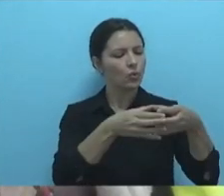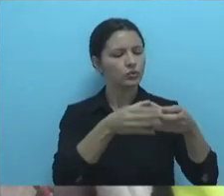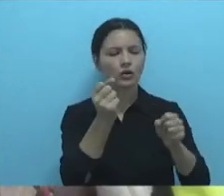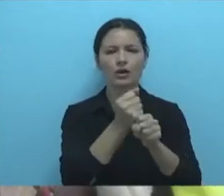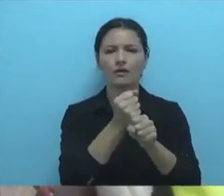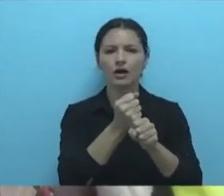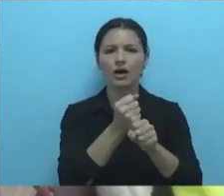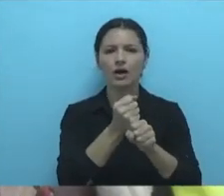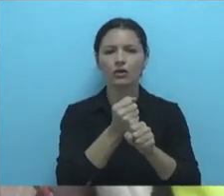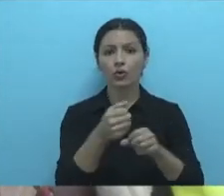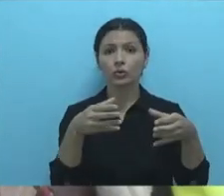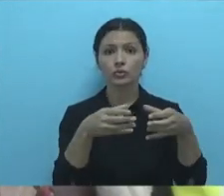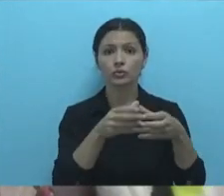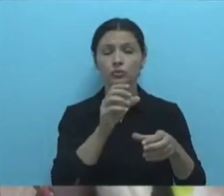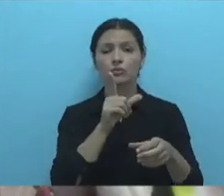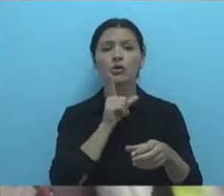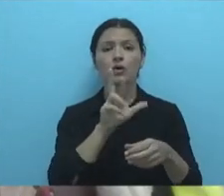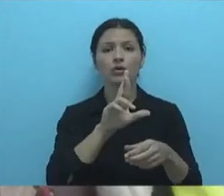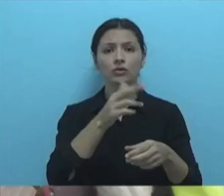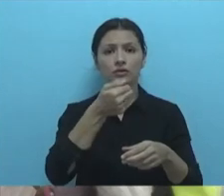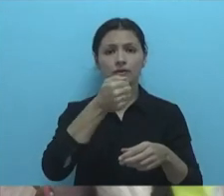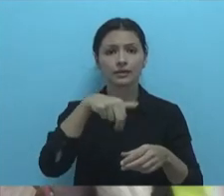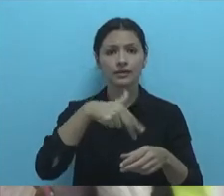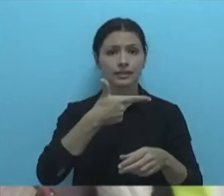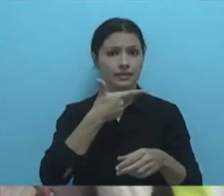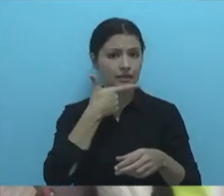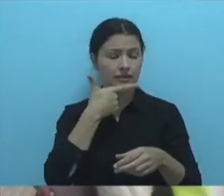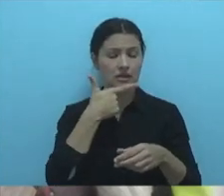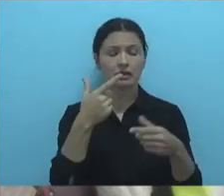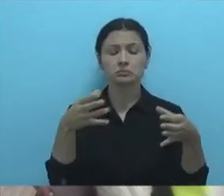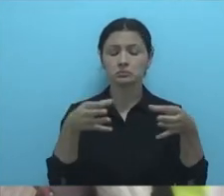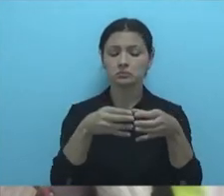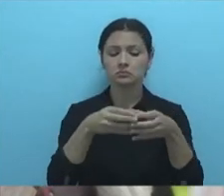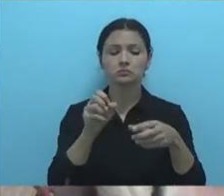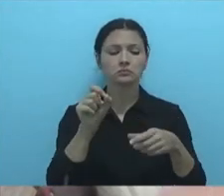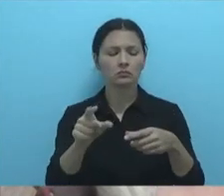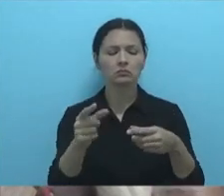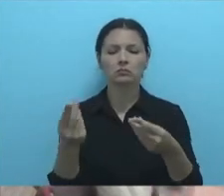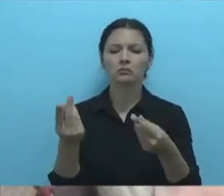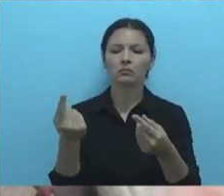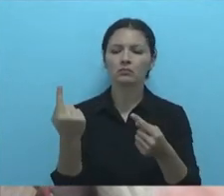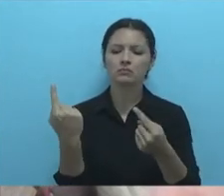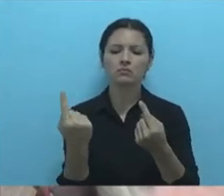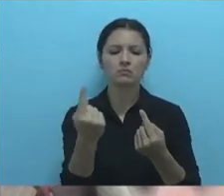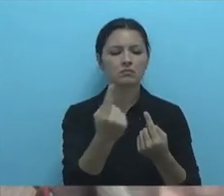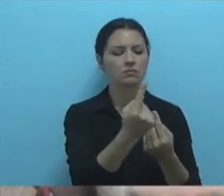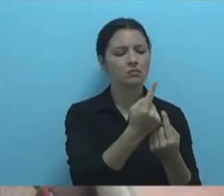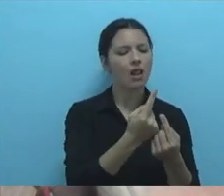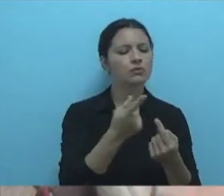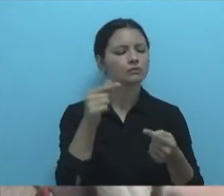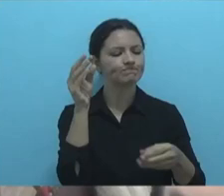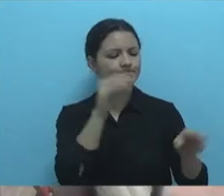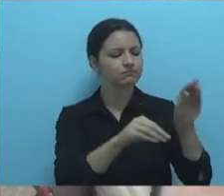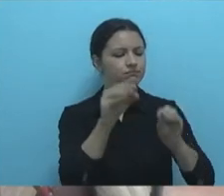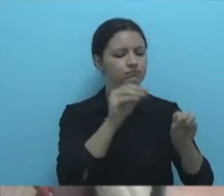travesti trans por todas las compañeras del colectivo que han trabajado en el mismo acompañadas por